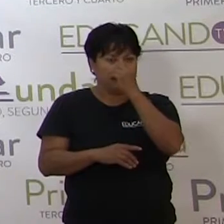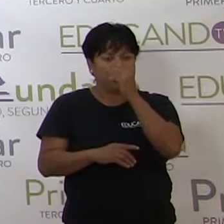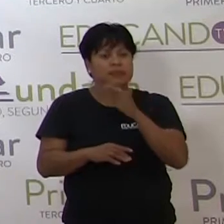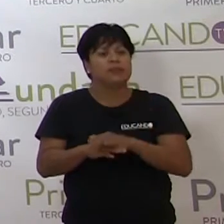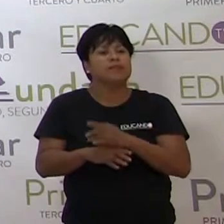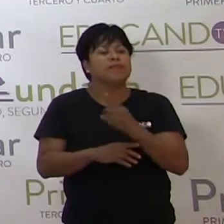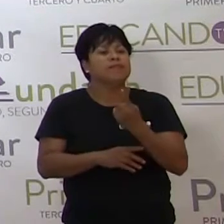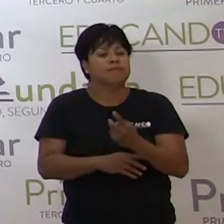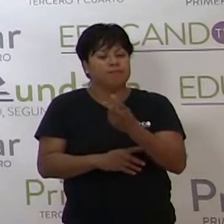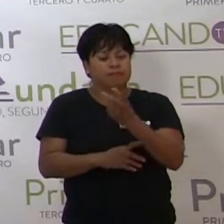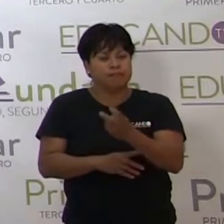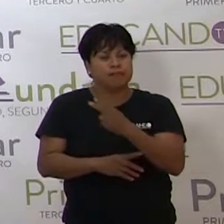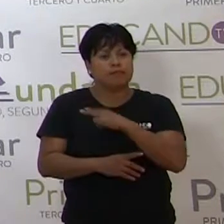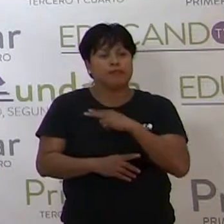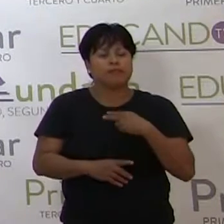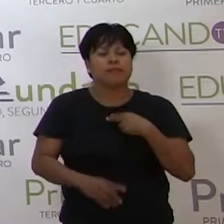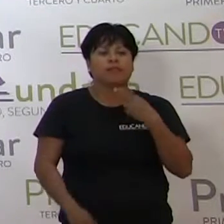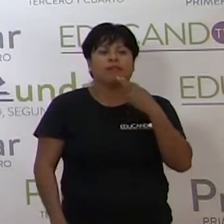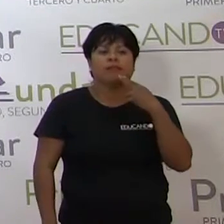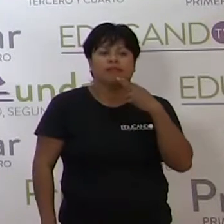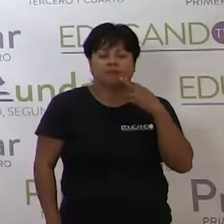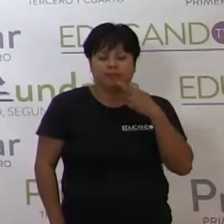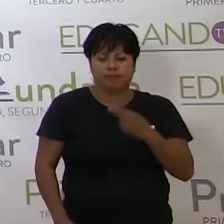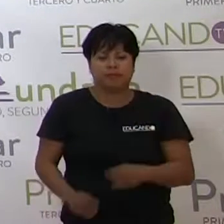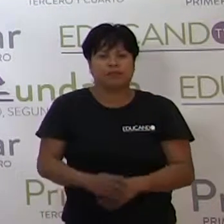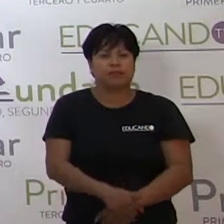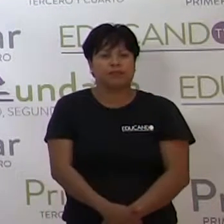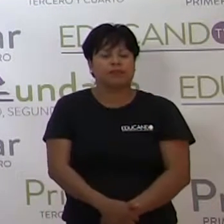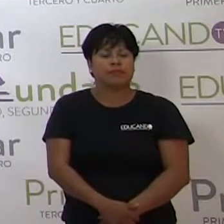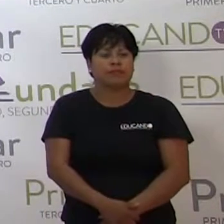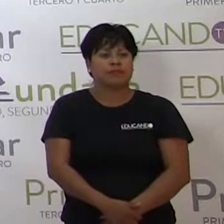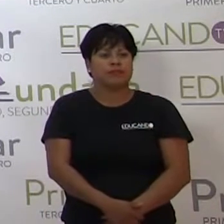Porque es, lo vamos a utilizar.